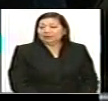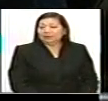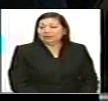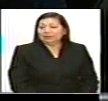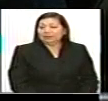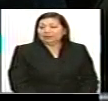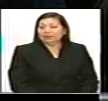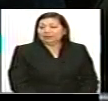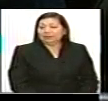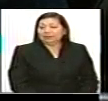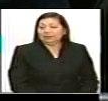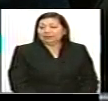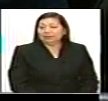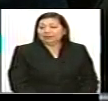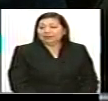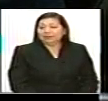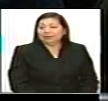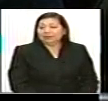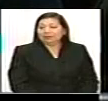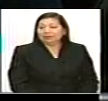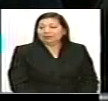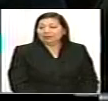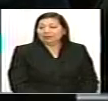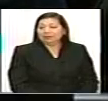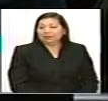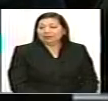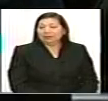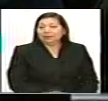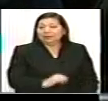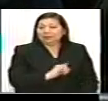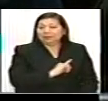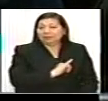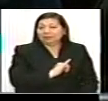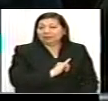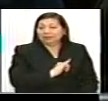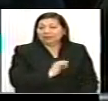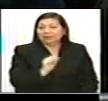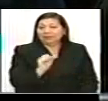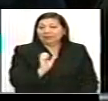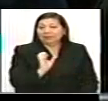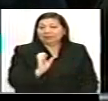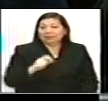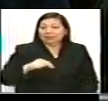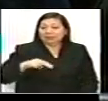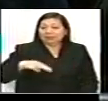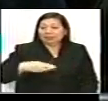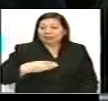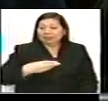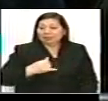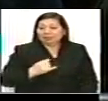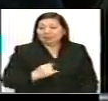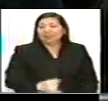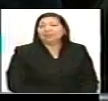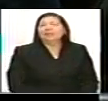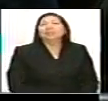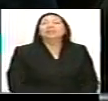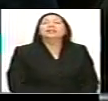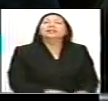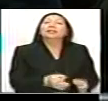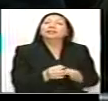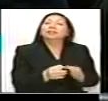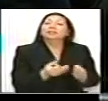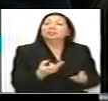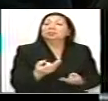corresponde, al gobierno local o al central? No, es la institución, es el CENAMI. CENAMI tiene que justificar